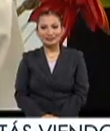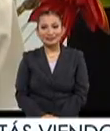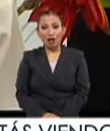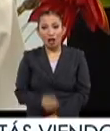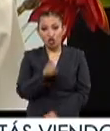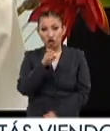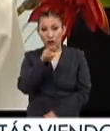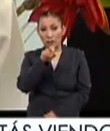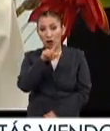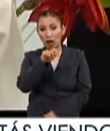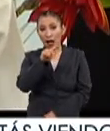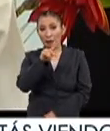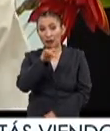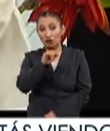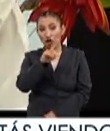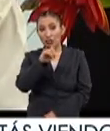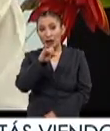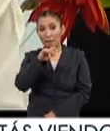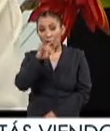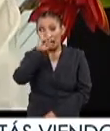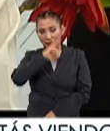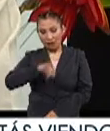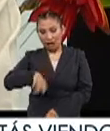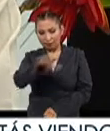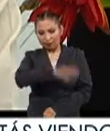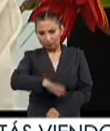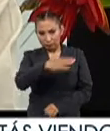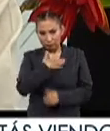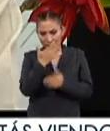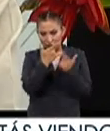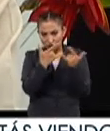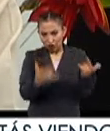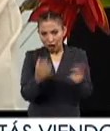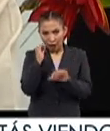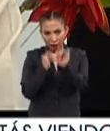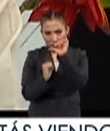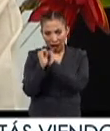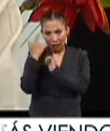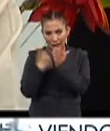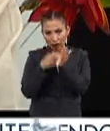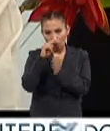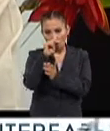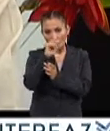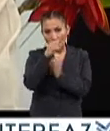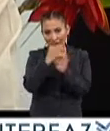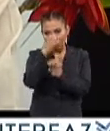El doctor Manuel Alberto Morales Damián, jefe del área académica de Historia y Antropología de la Universidad